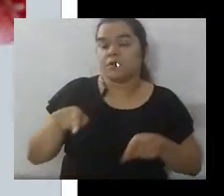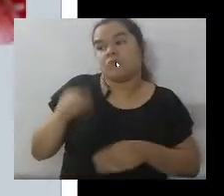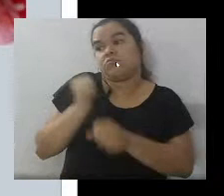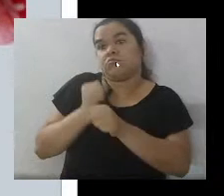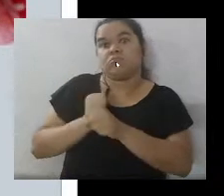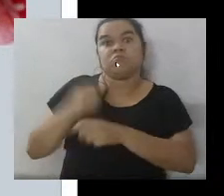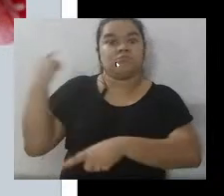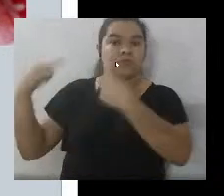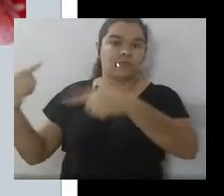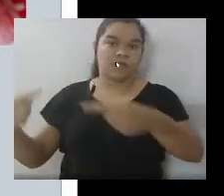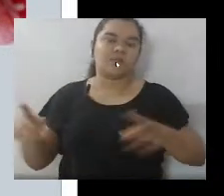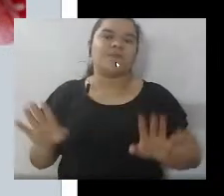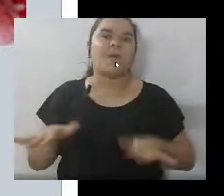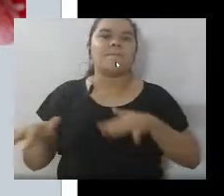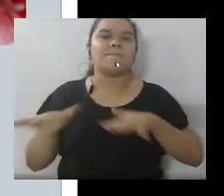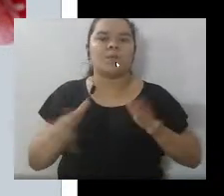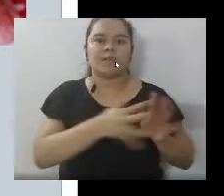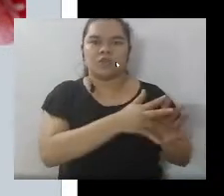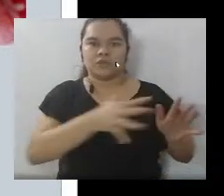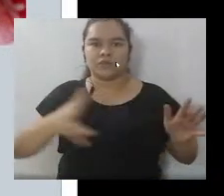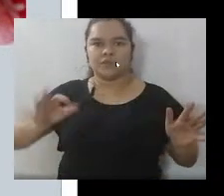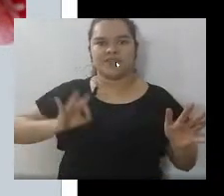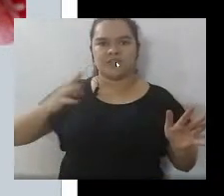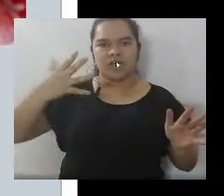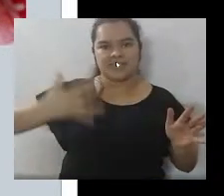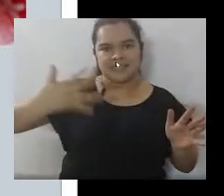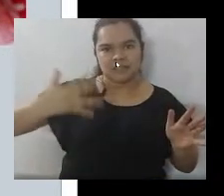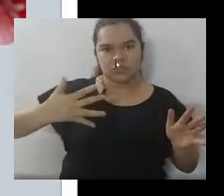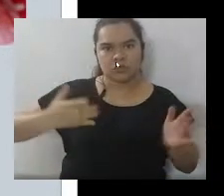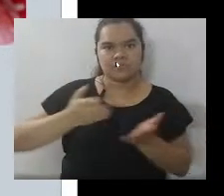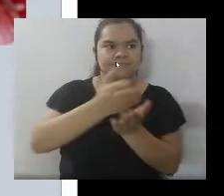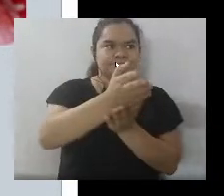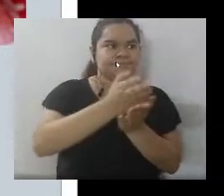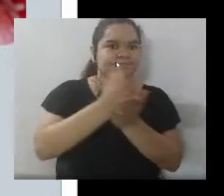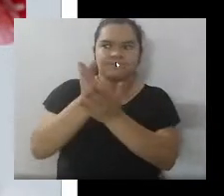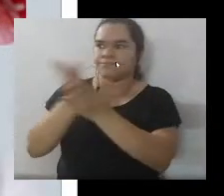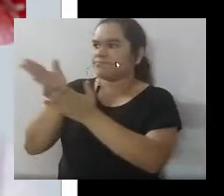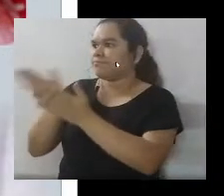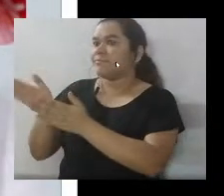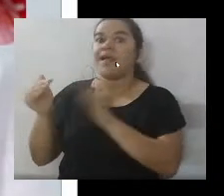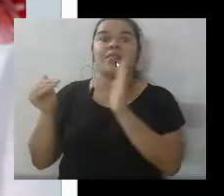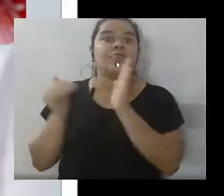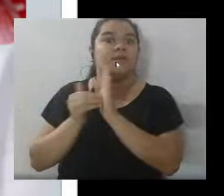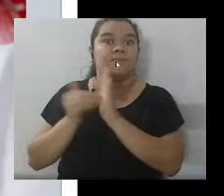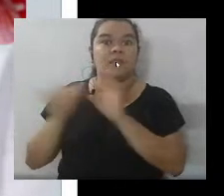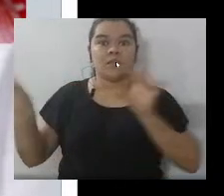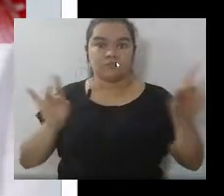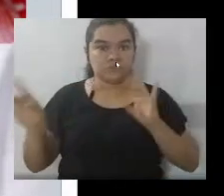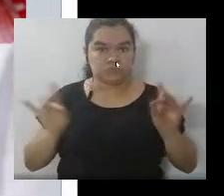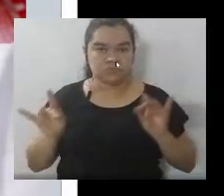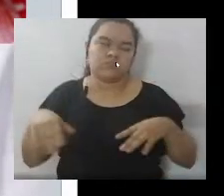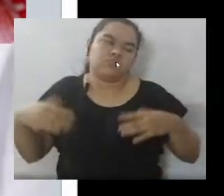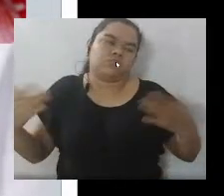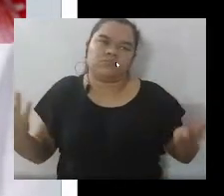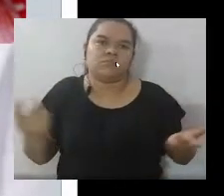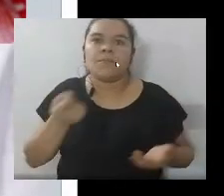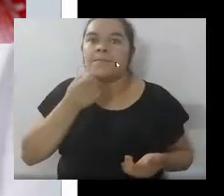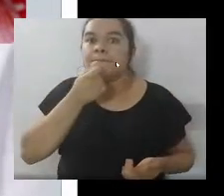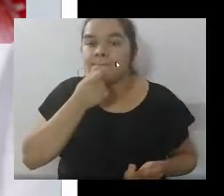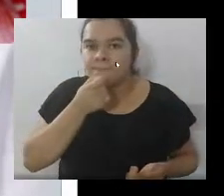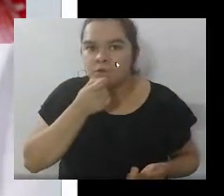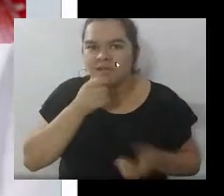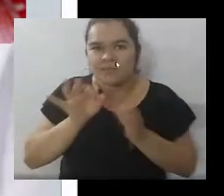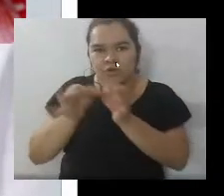decía recién, llega un momento que van a elegir algo, una formación más acotada. Entonces se dedican, por ejemplo, al